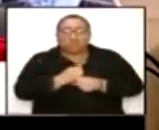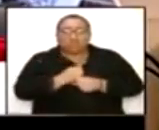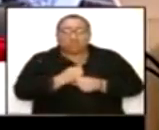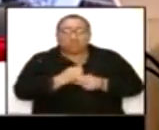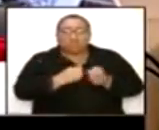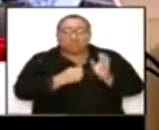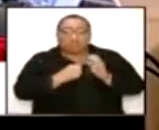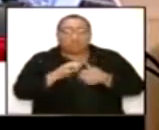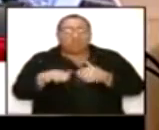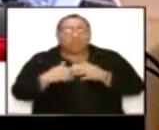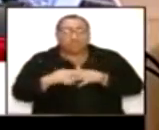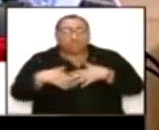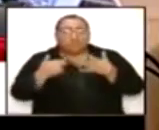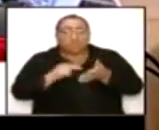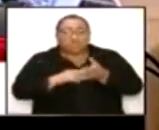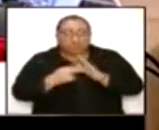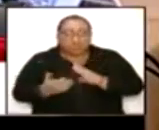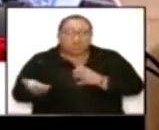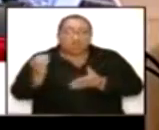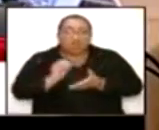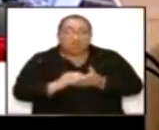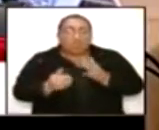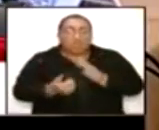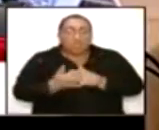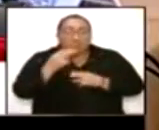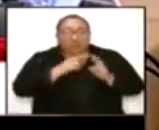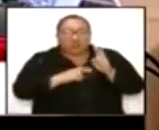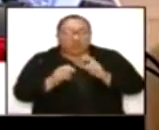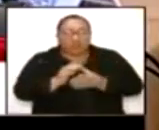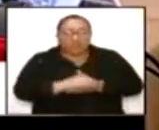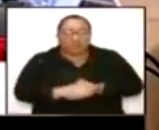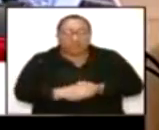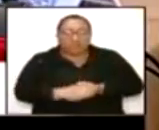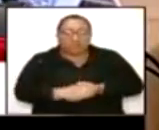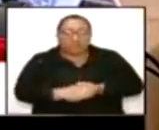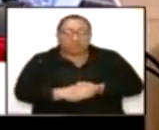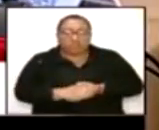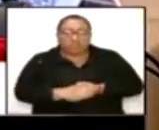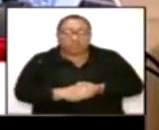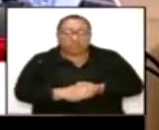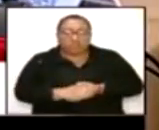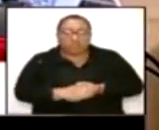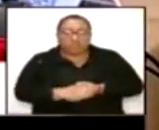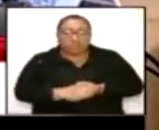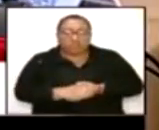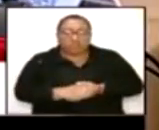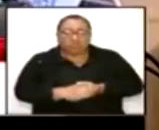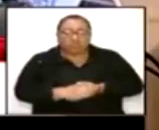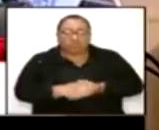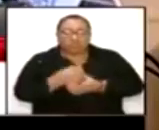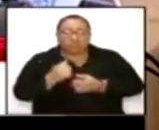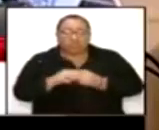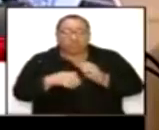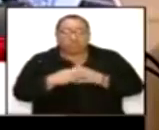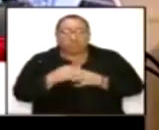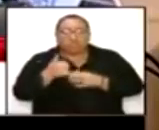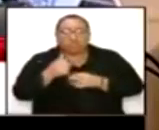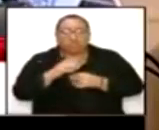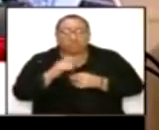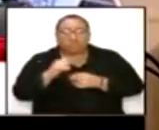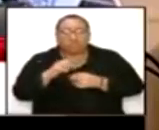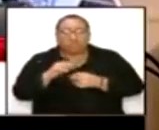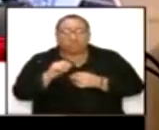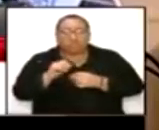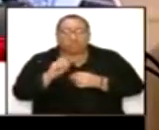nos podría incluso luego analizar cómo es que el Perú está cumpliendo con un mandato también